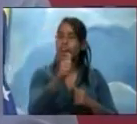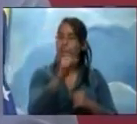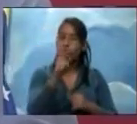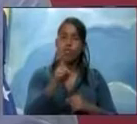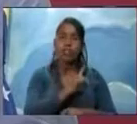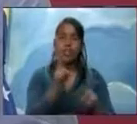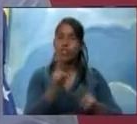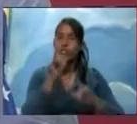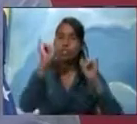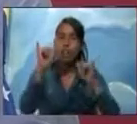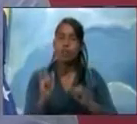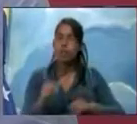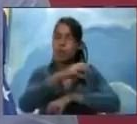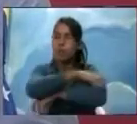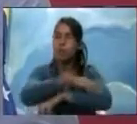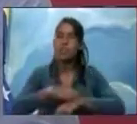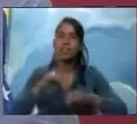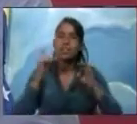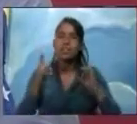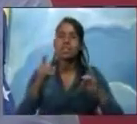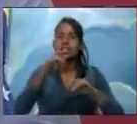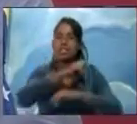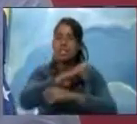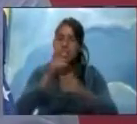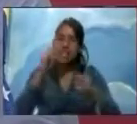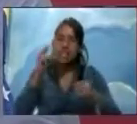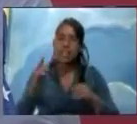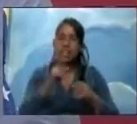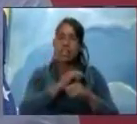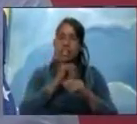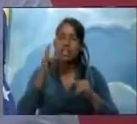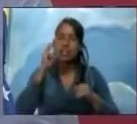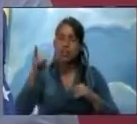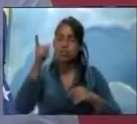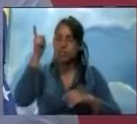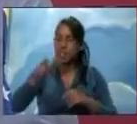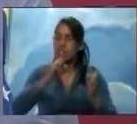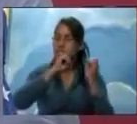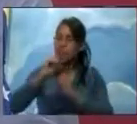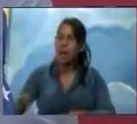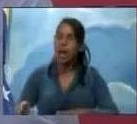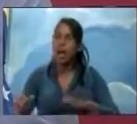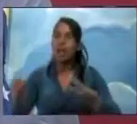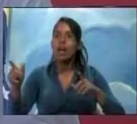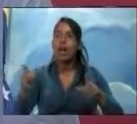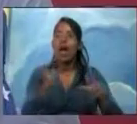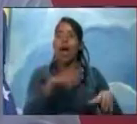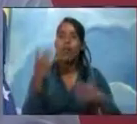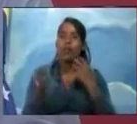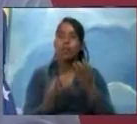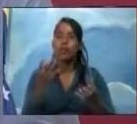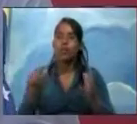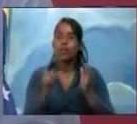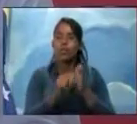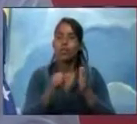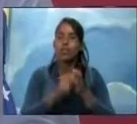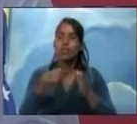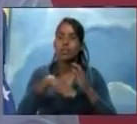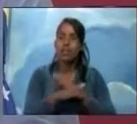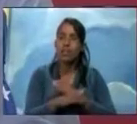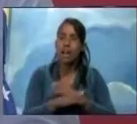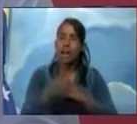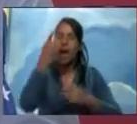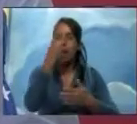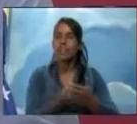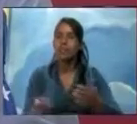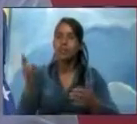ni la misma bestia, ni Satanás el diablo, será zumbado, ¿a dónde? Al fuego, donde se va a